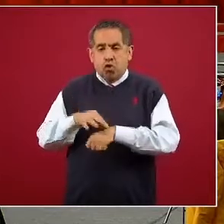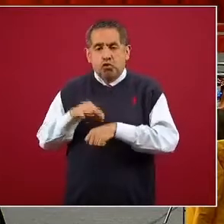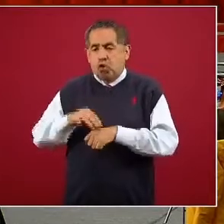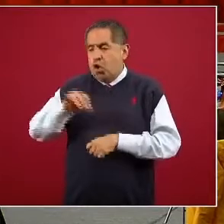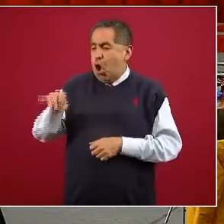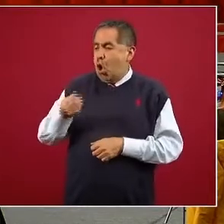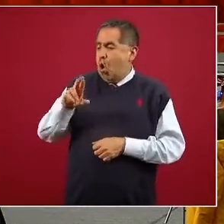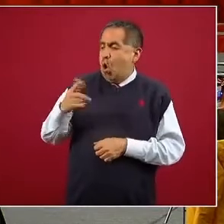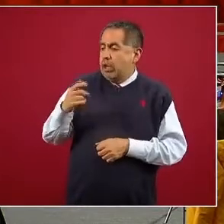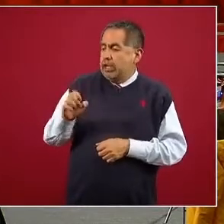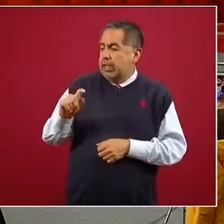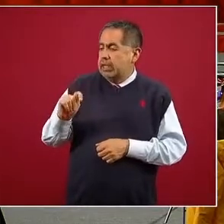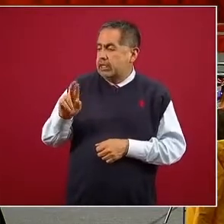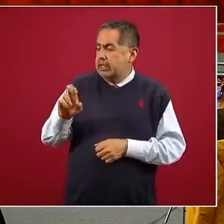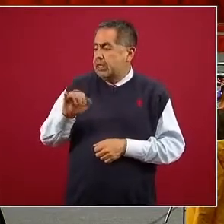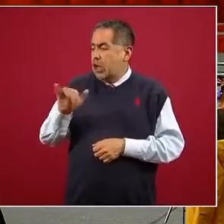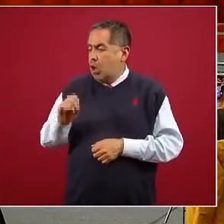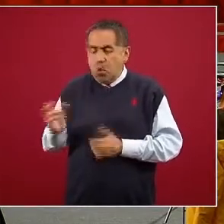adelante.